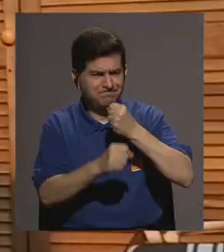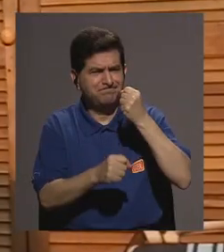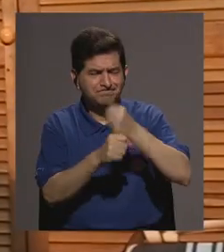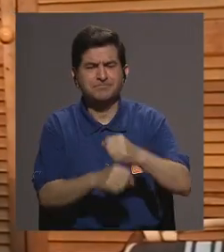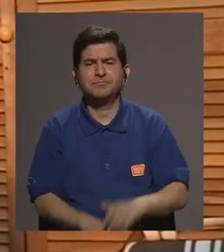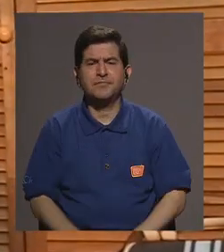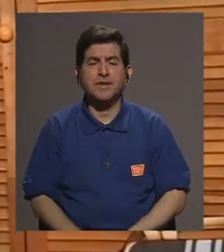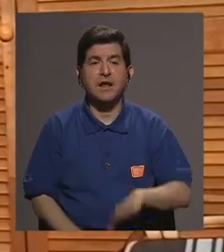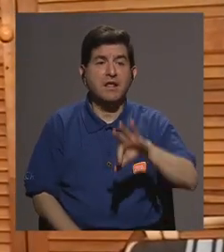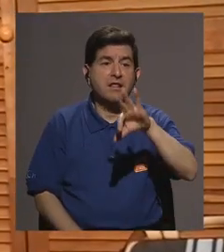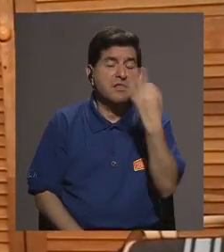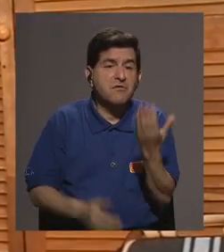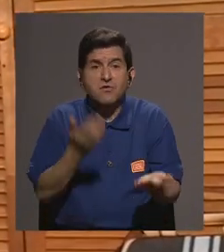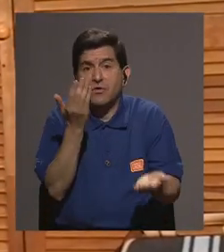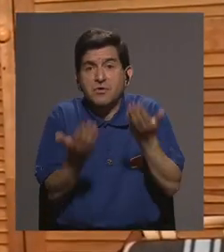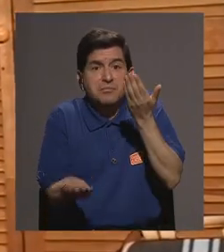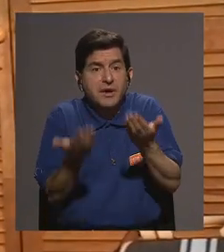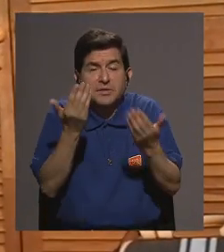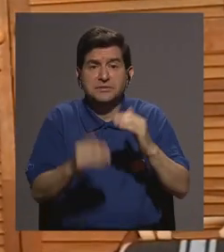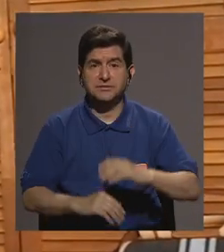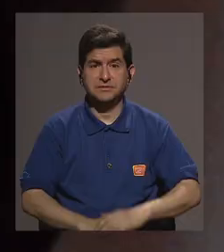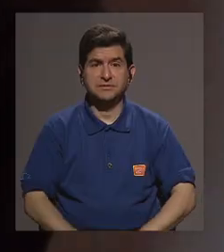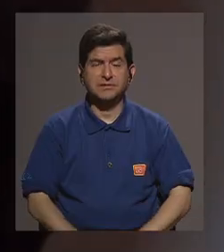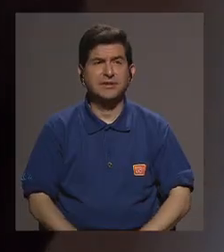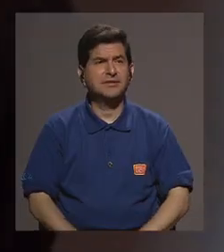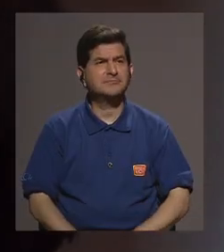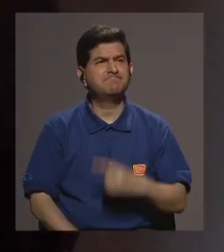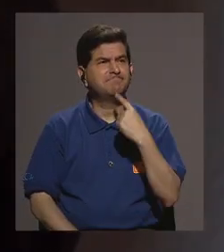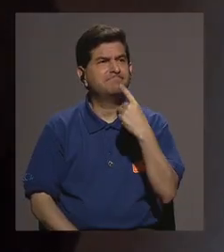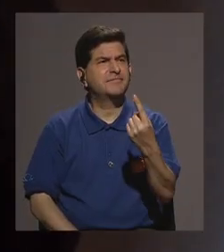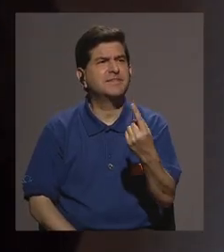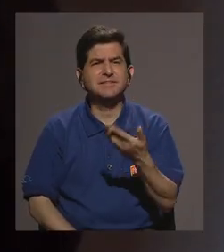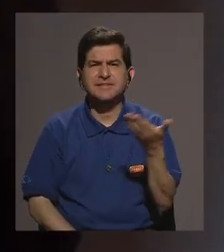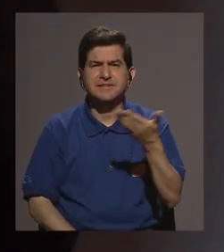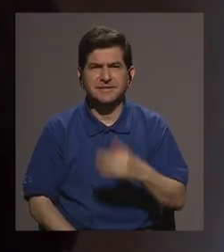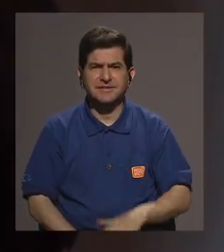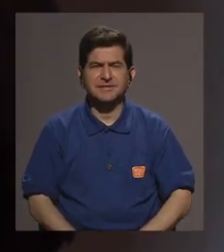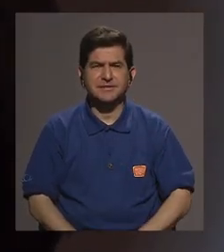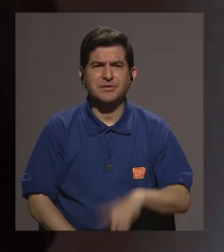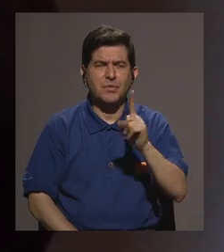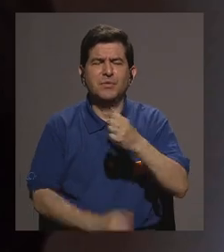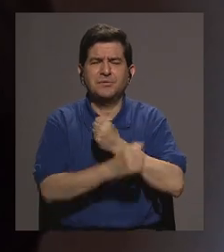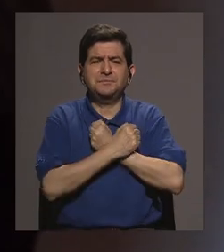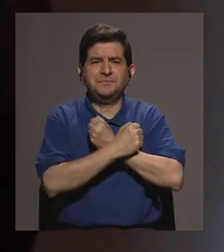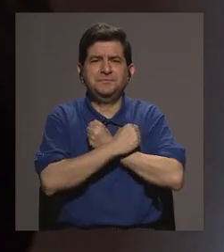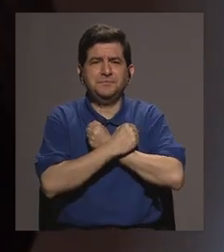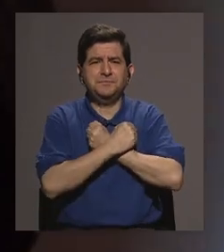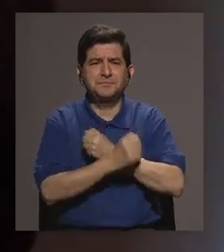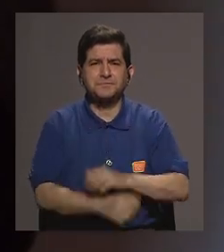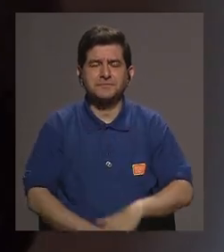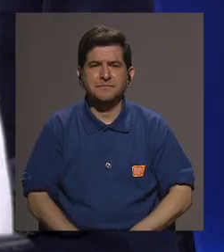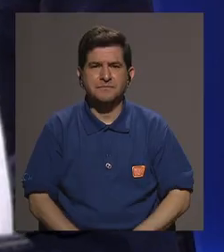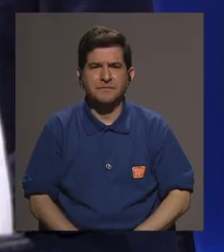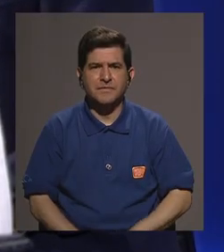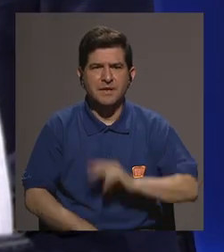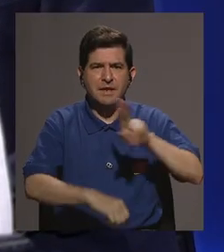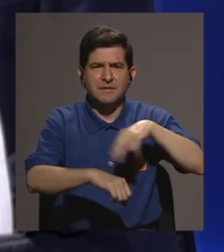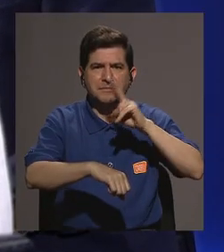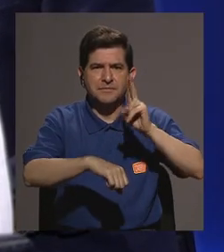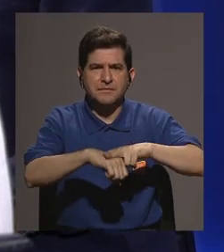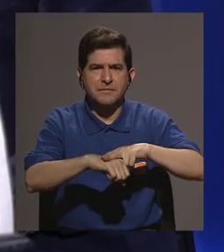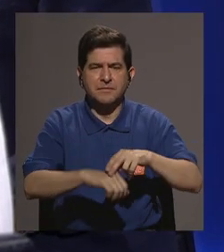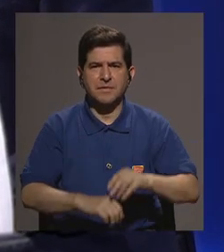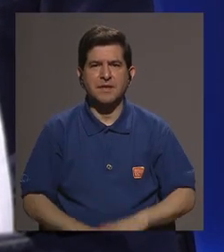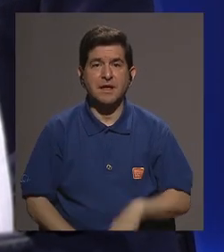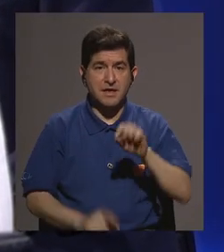me dijo fue una forma muy digámoslo así por una pasión nada más muy natural muy